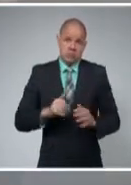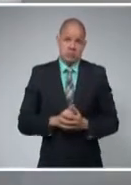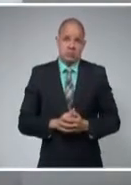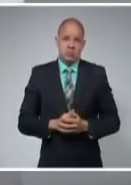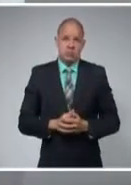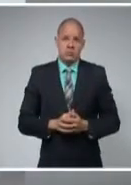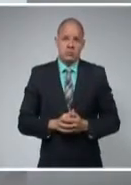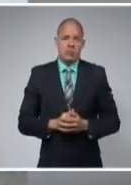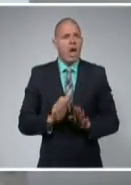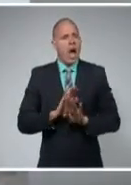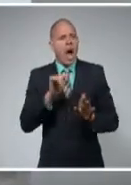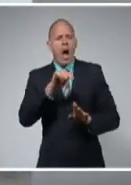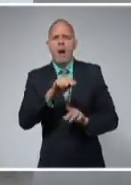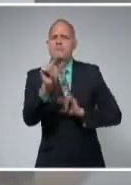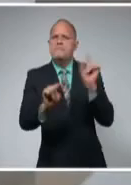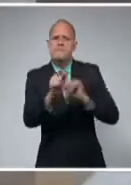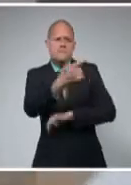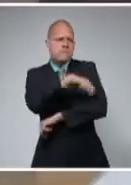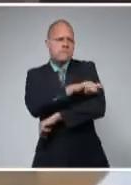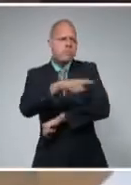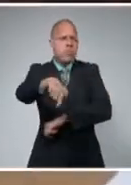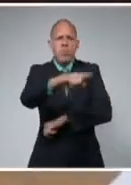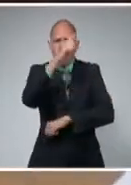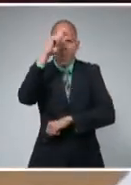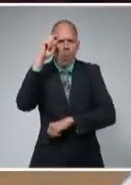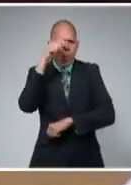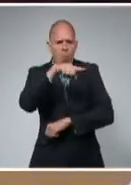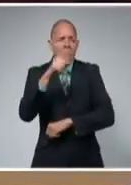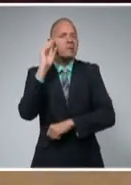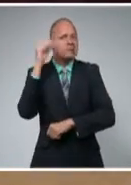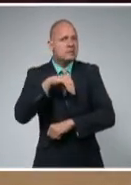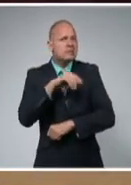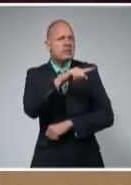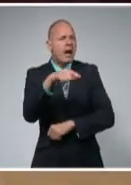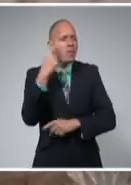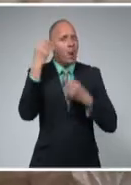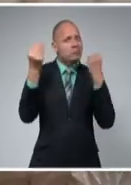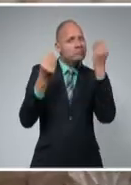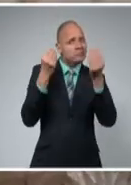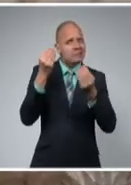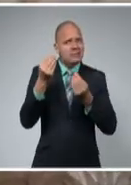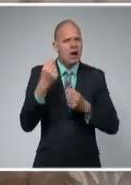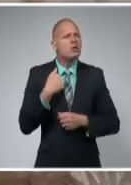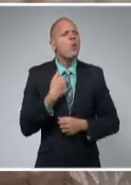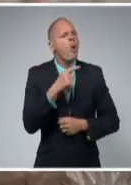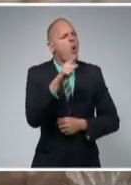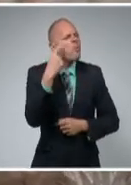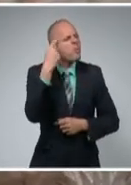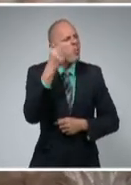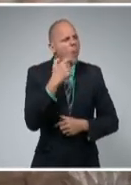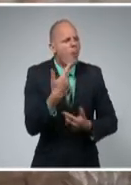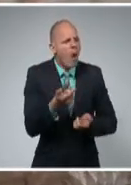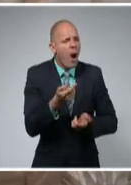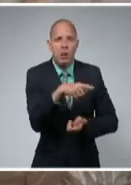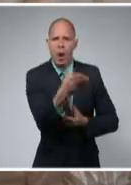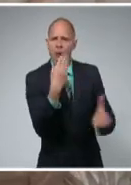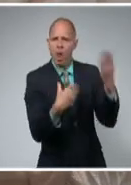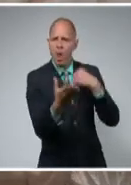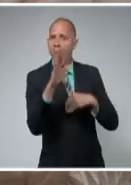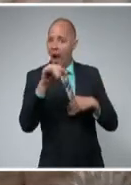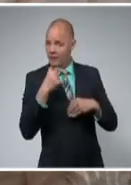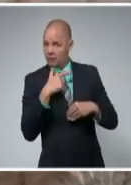los espirituanos no escapan a su mirada lúcida y afilado verbo. Las personas generalmente me propician los temas, me los mandan por